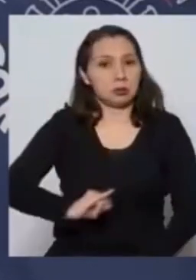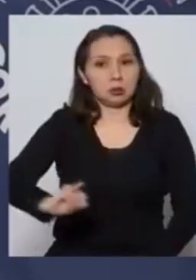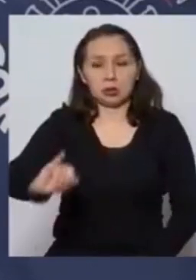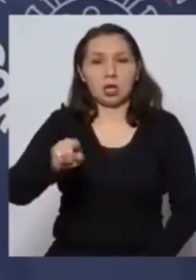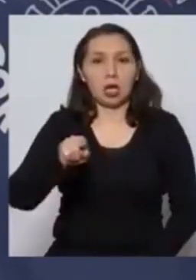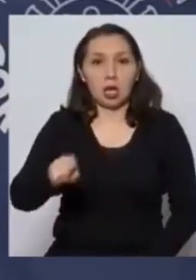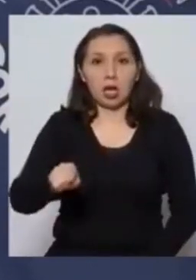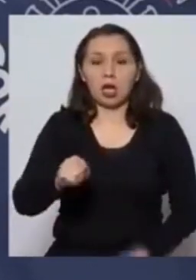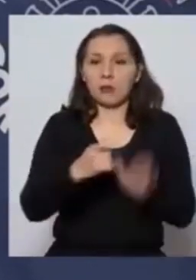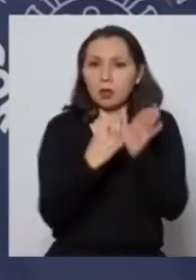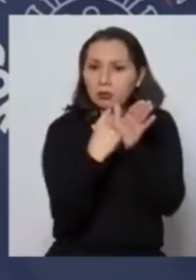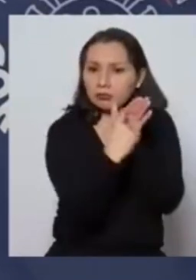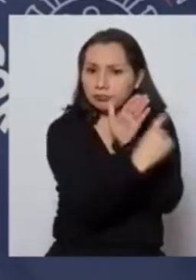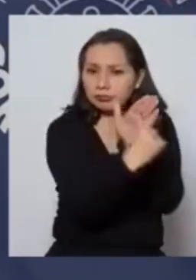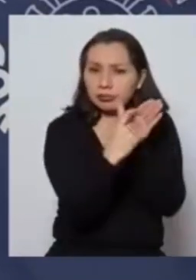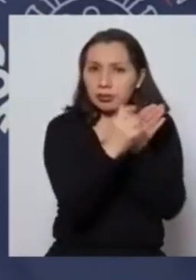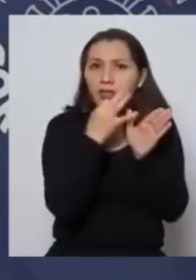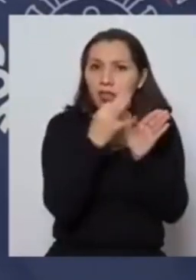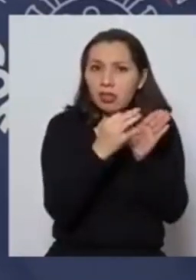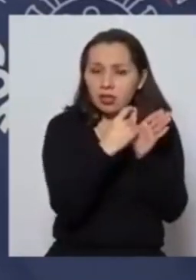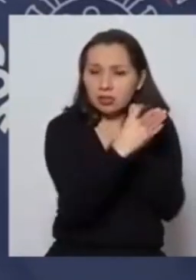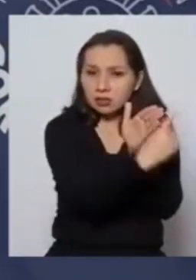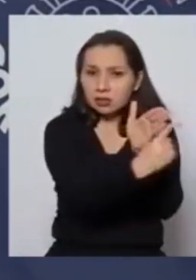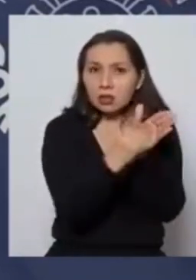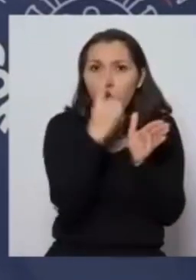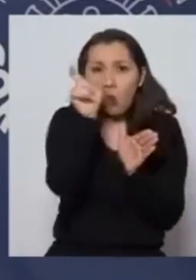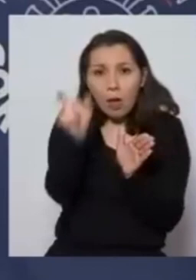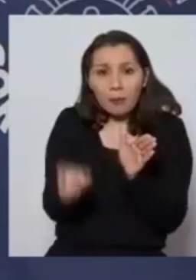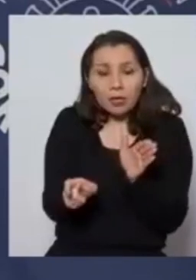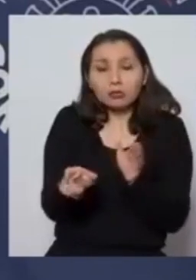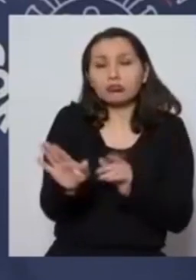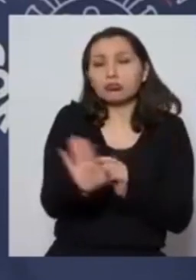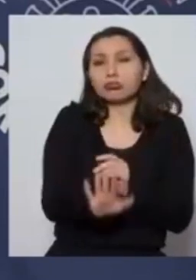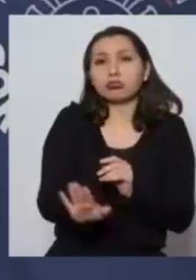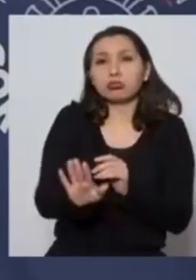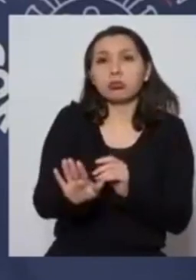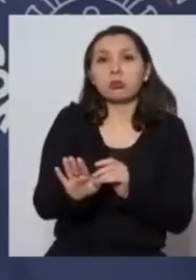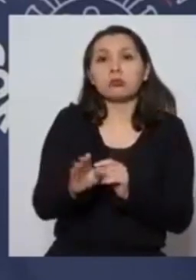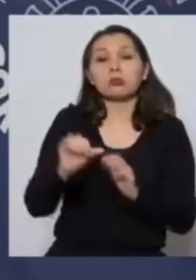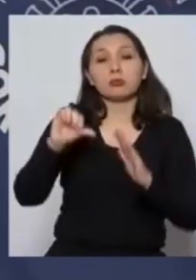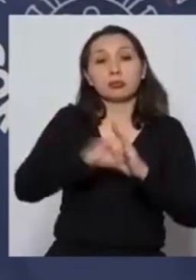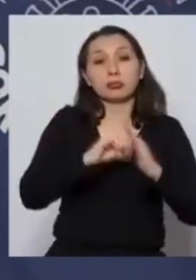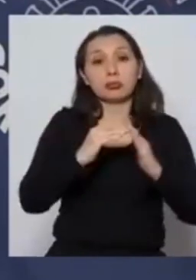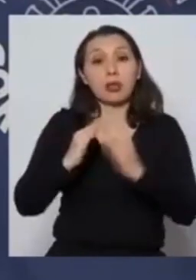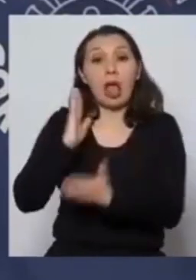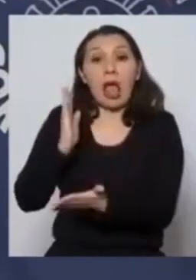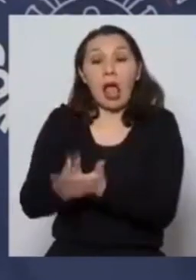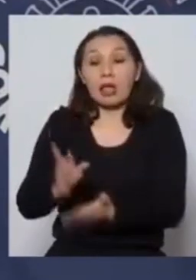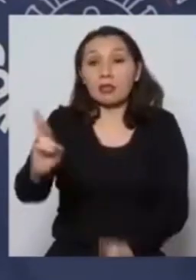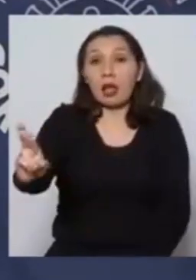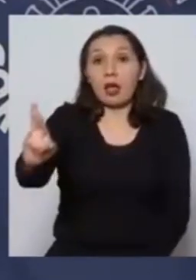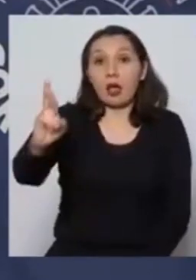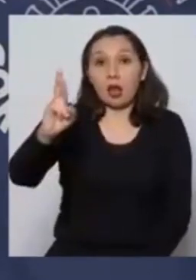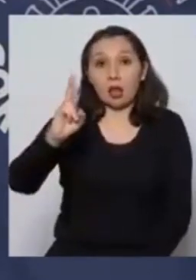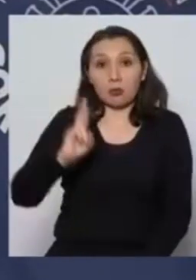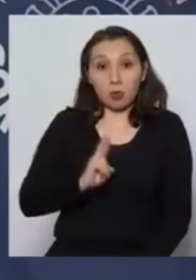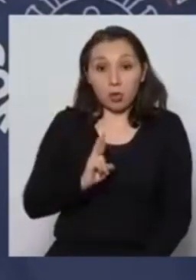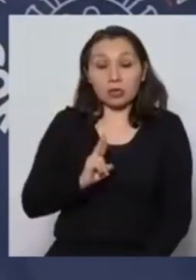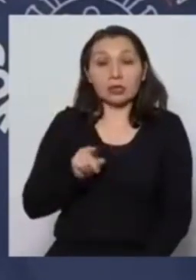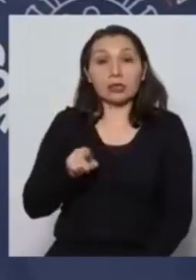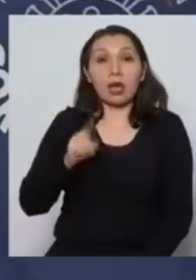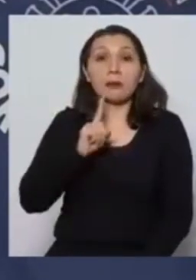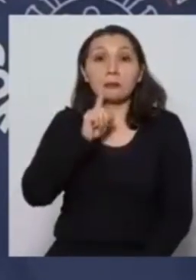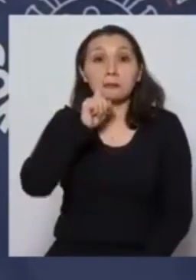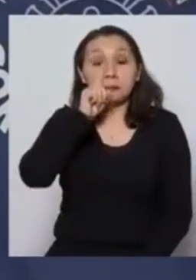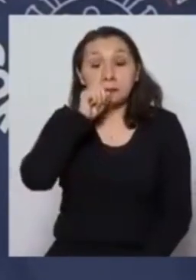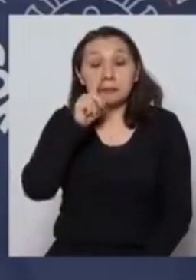siempre ese párrafo que señala que una persona hace cuarentena hasta que el PCR, que como hemos